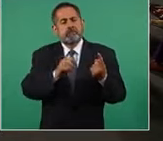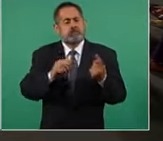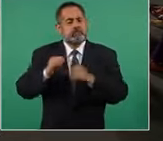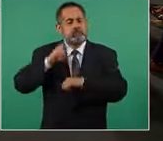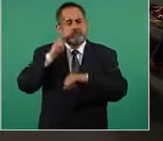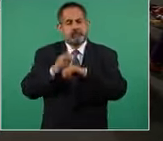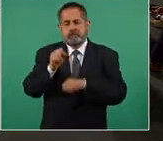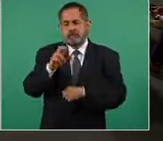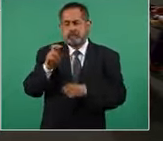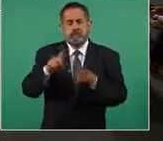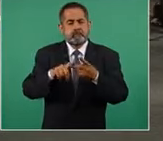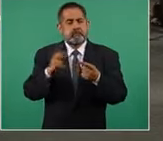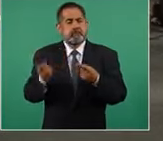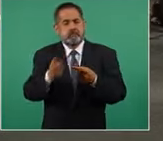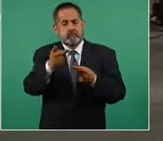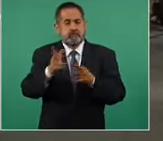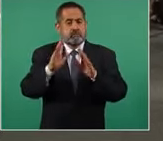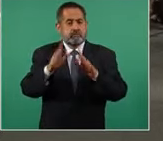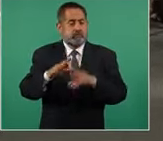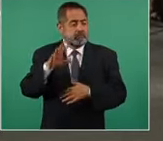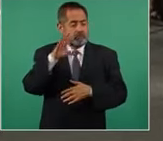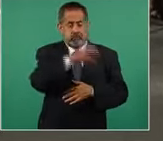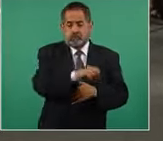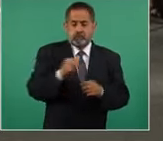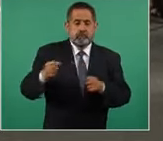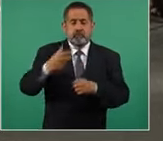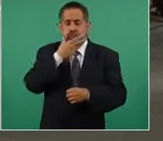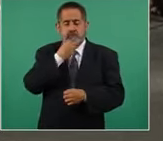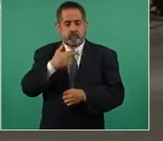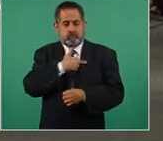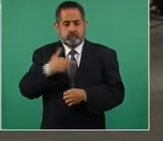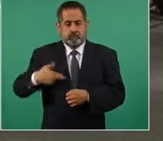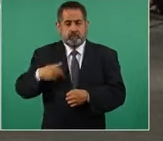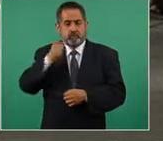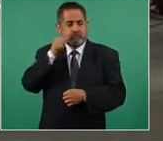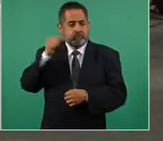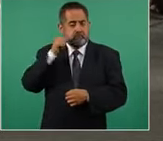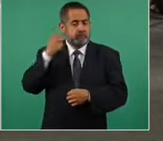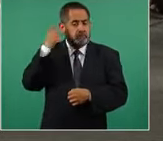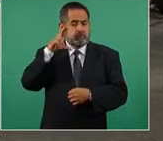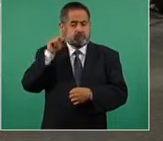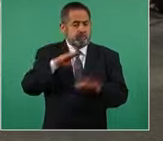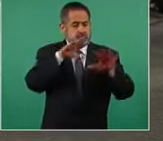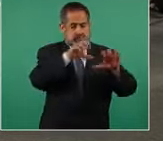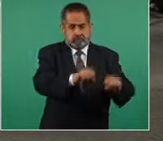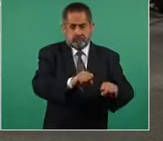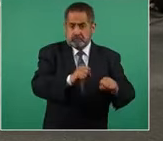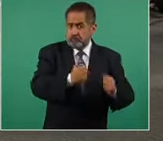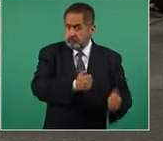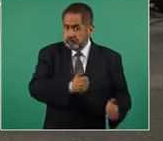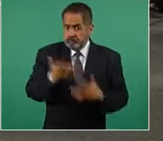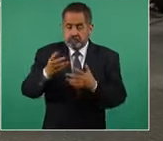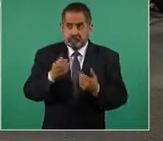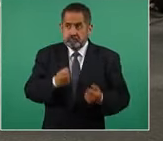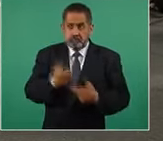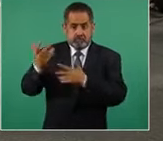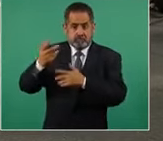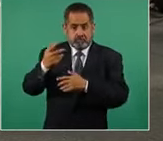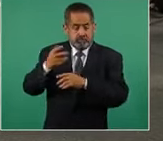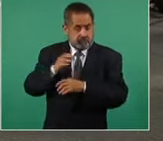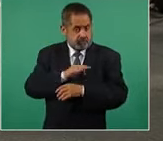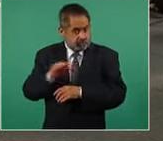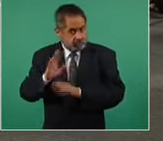ya está lista la extradición del rumano Florian Tudor, quien fue detenido ayer en Cancún, Quintana Roo, si hoy se podría dar esta